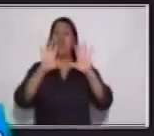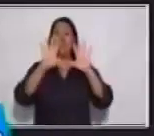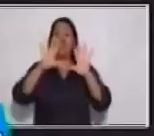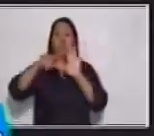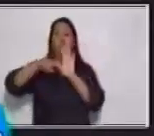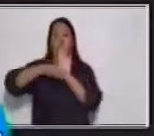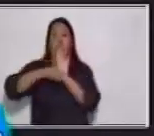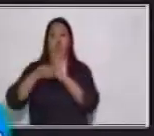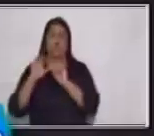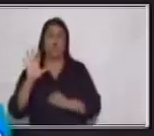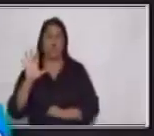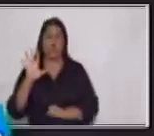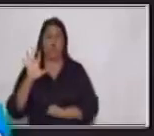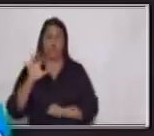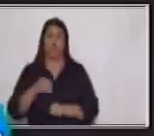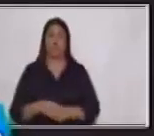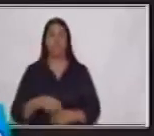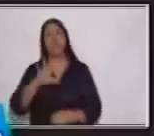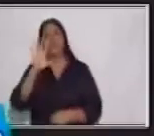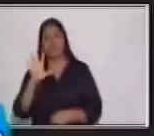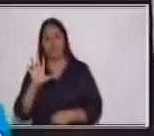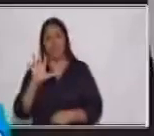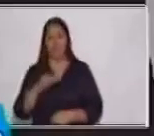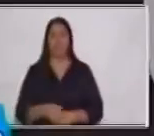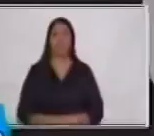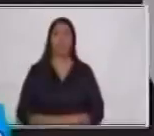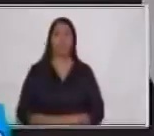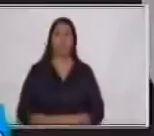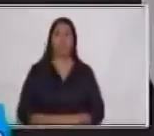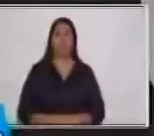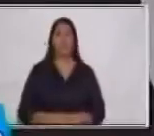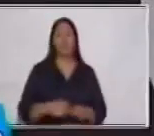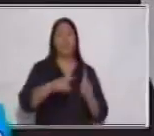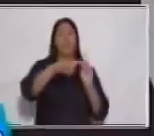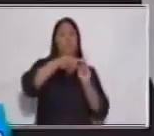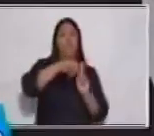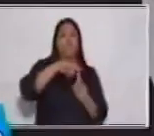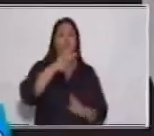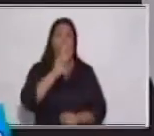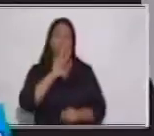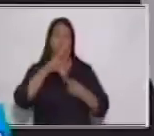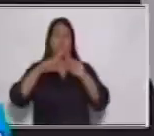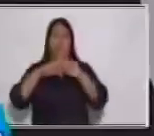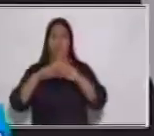5, 5. Entonces me queda menos 3x